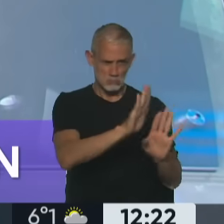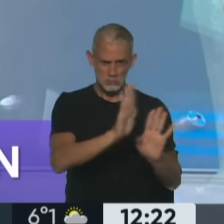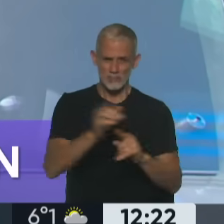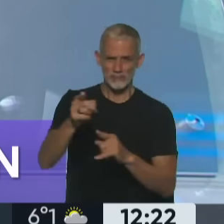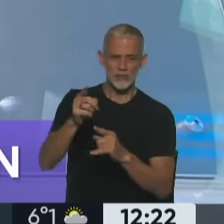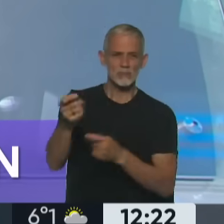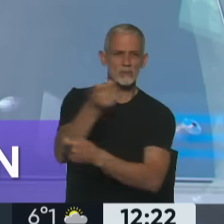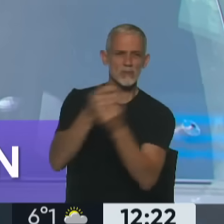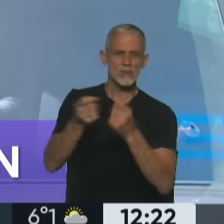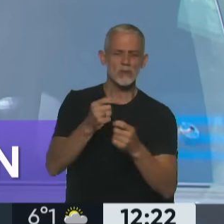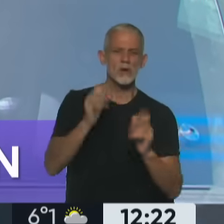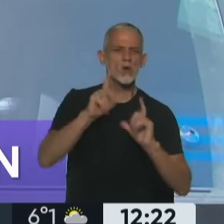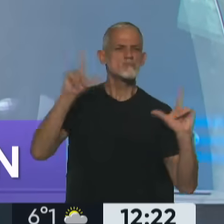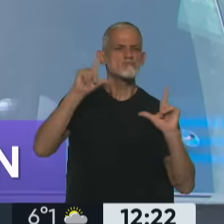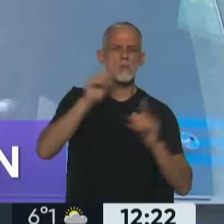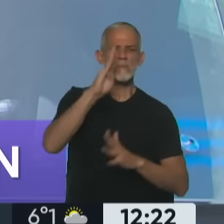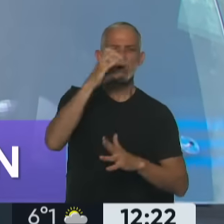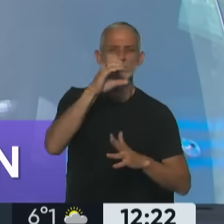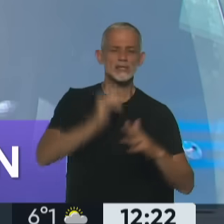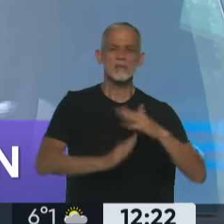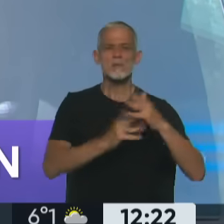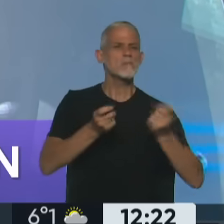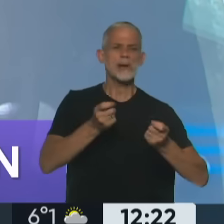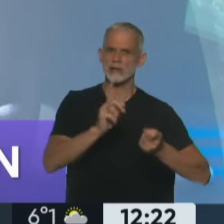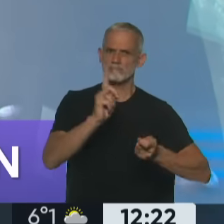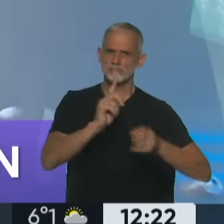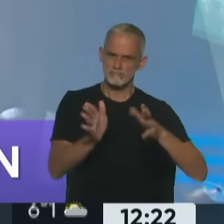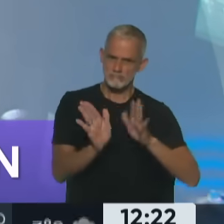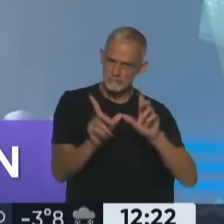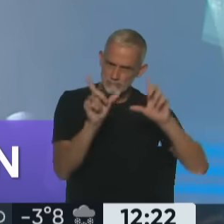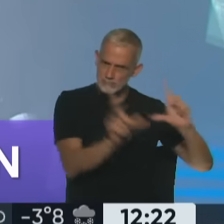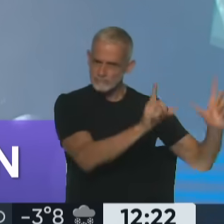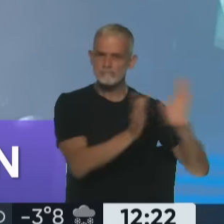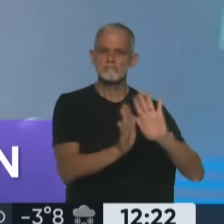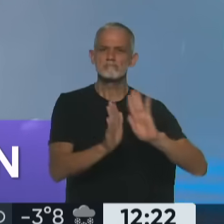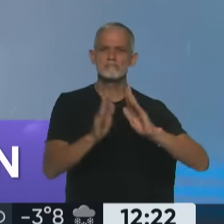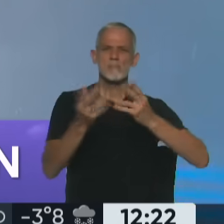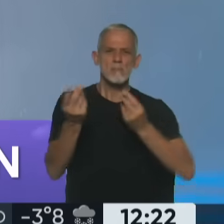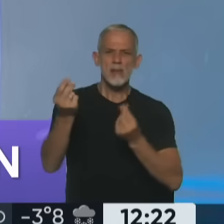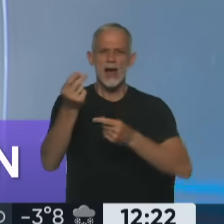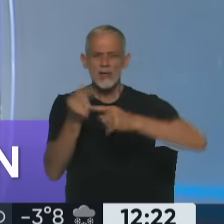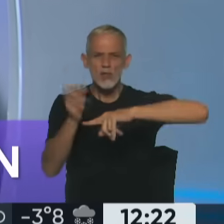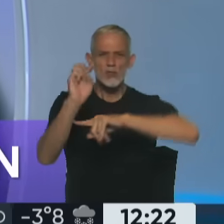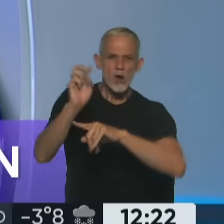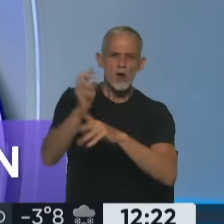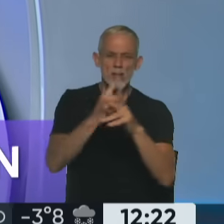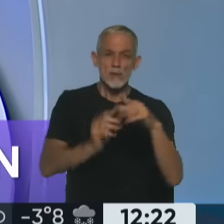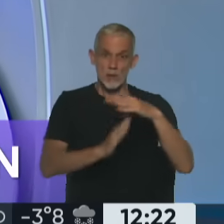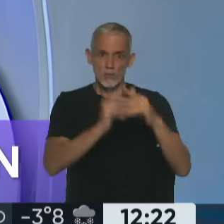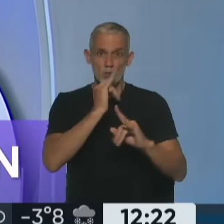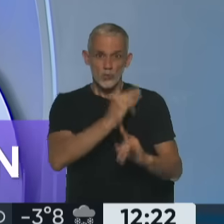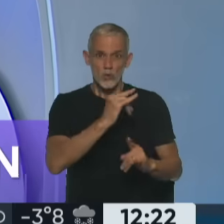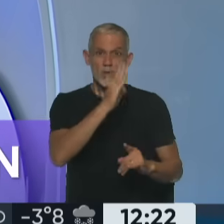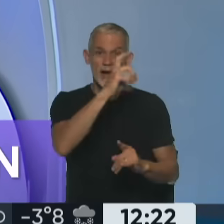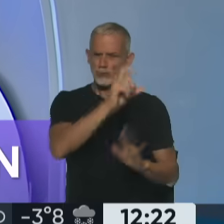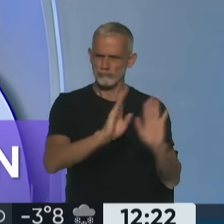O sea, va a dejar de con tener el exterior. protagonismo que tenía hasta hoy. Exactamente, no va a eso. ser un rector de la política monetaria, sino que eso se lo está sugiriendo